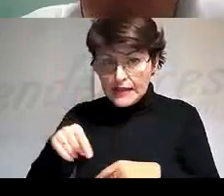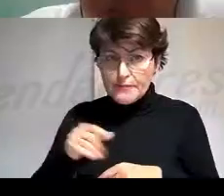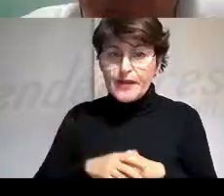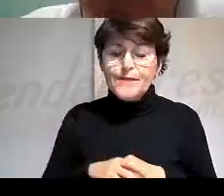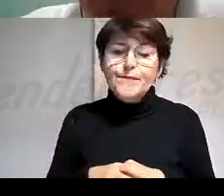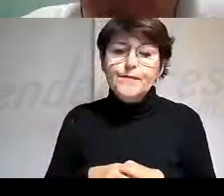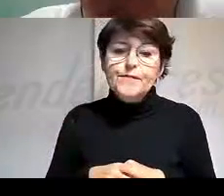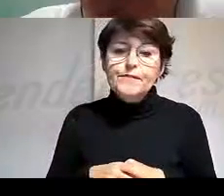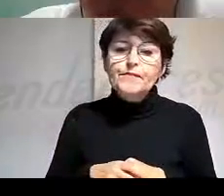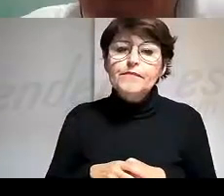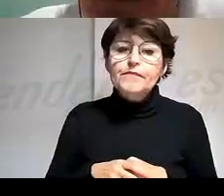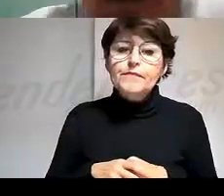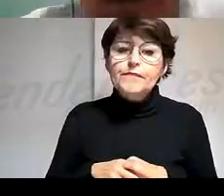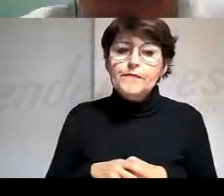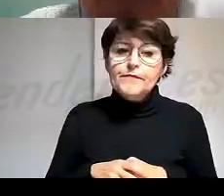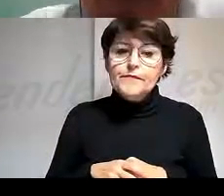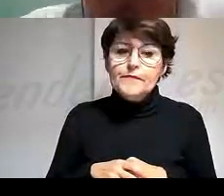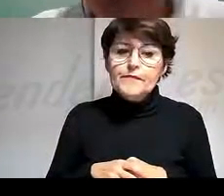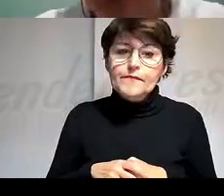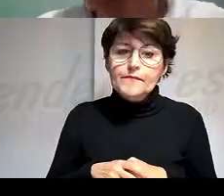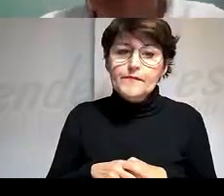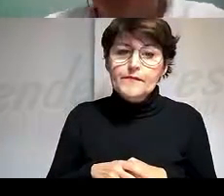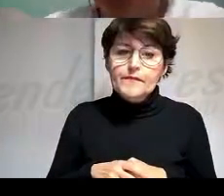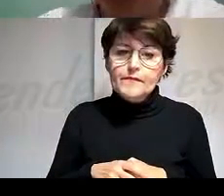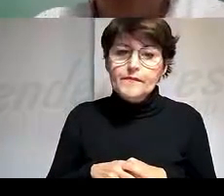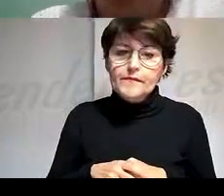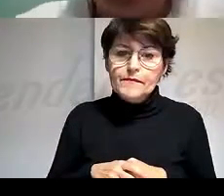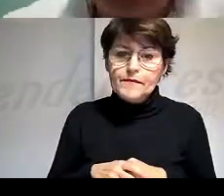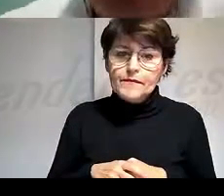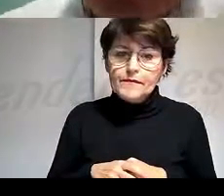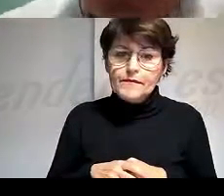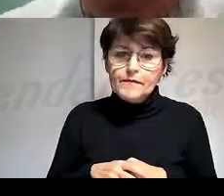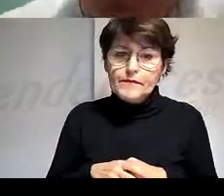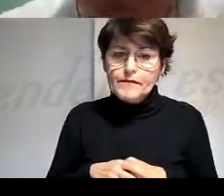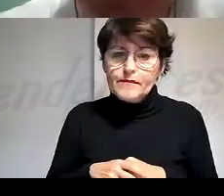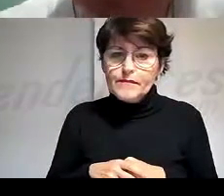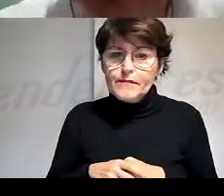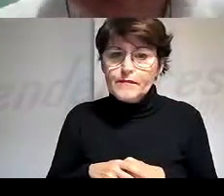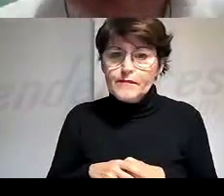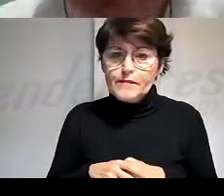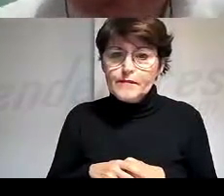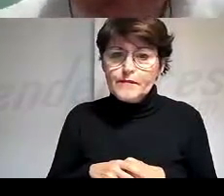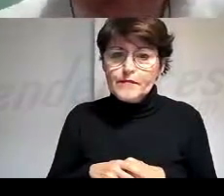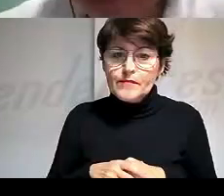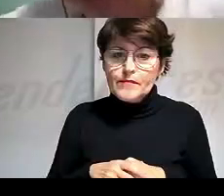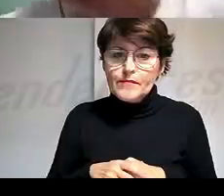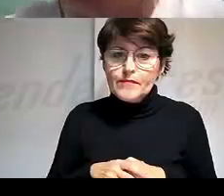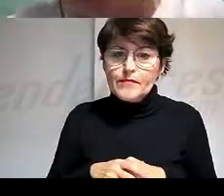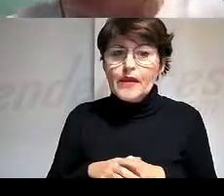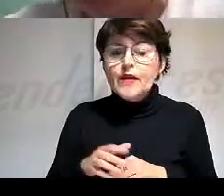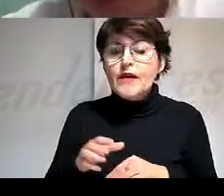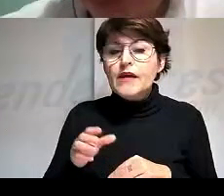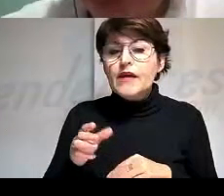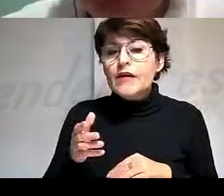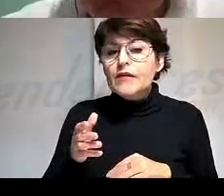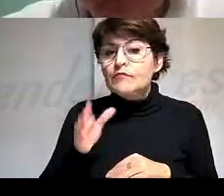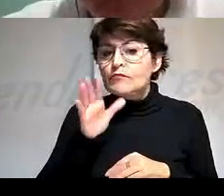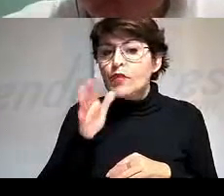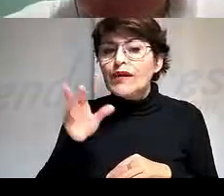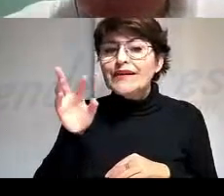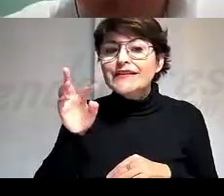que es importante, sí que resulta importante introducir determinados alimentos en nuestra dieta, porque el triptófano, como veíamos antes,